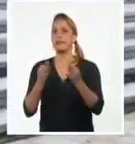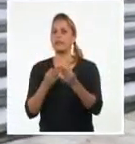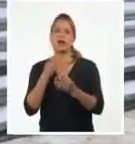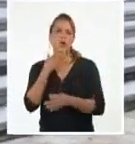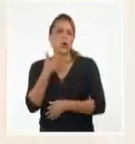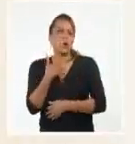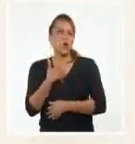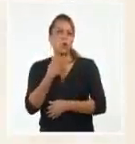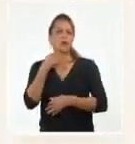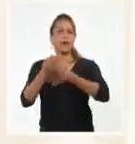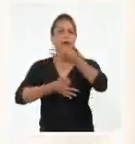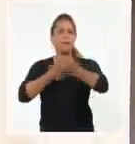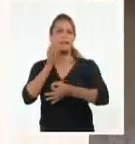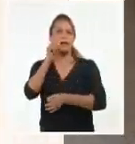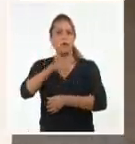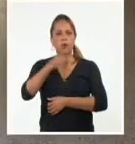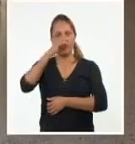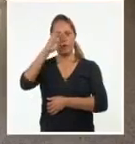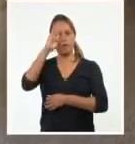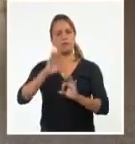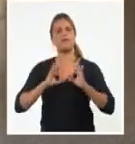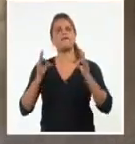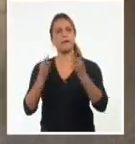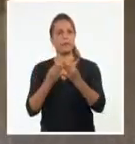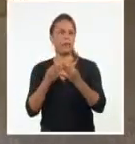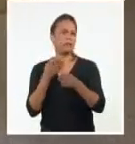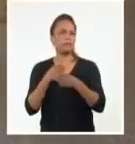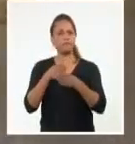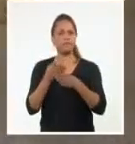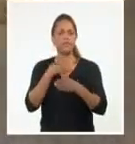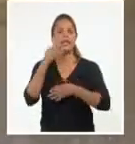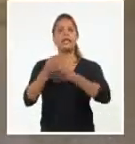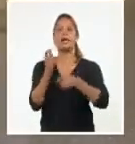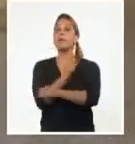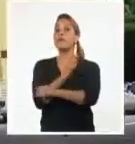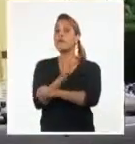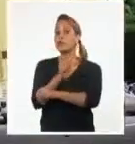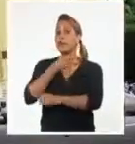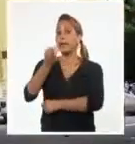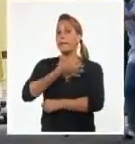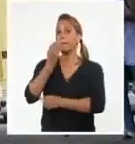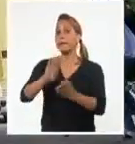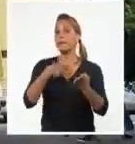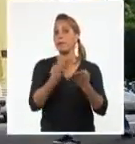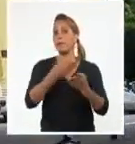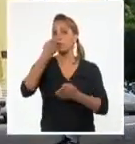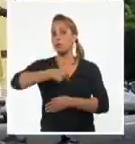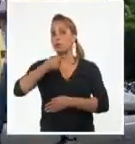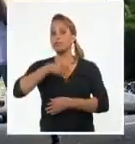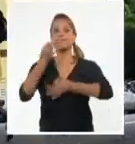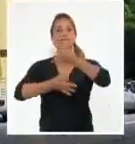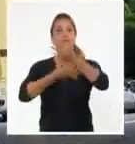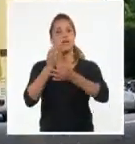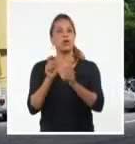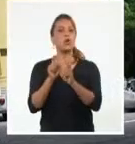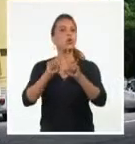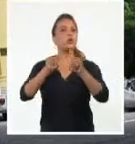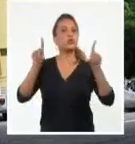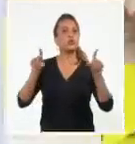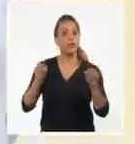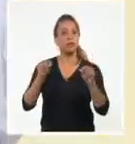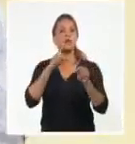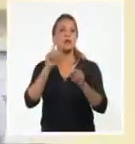puede definir hoy en Cuba una familia? La profesora explica que esta propuesta jurídica amplía el concepto más allá de los